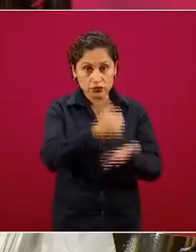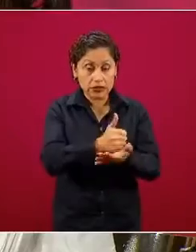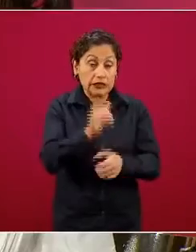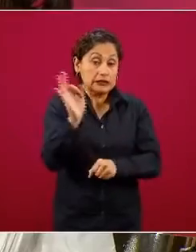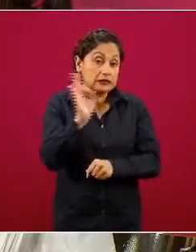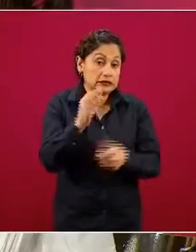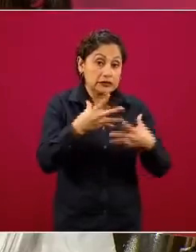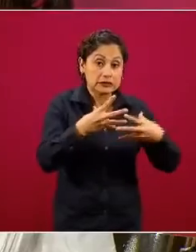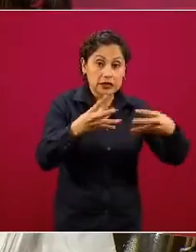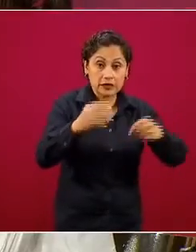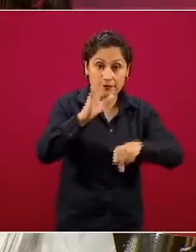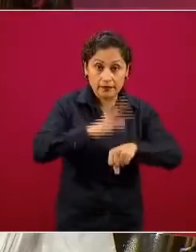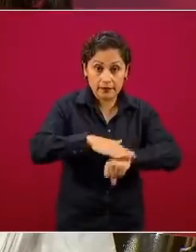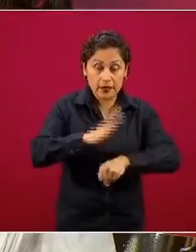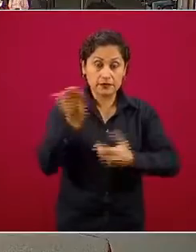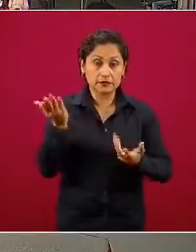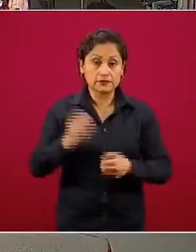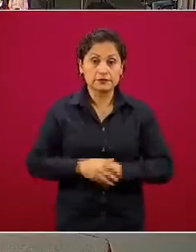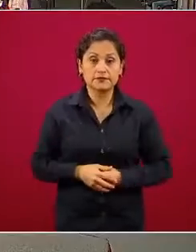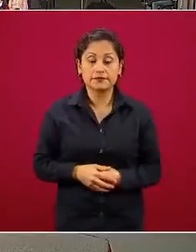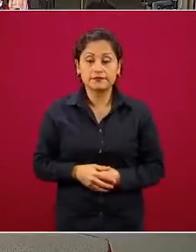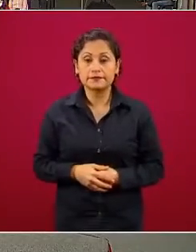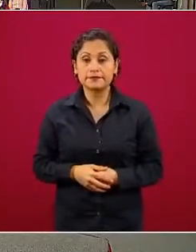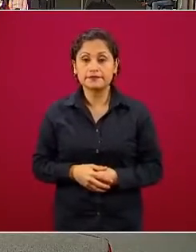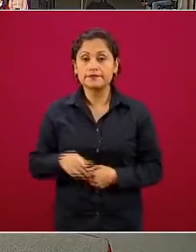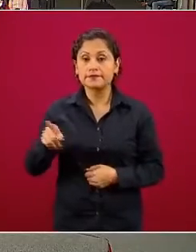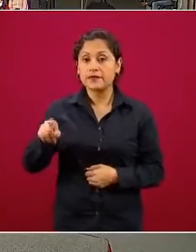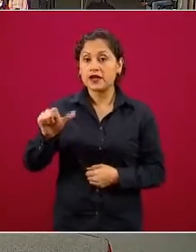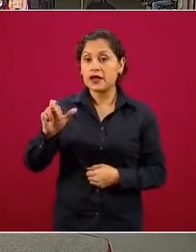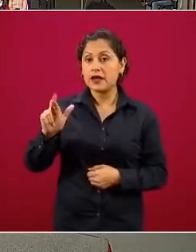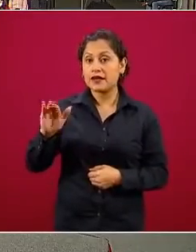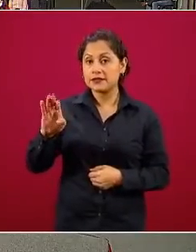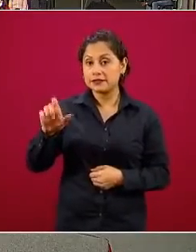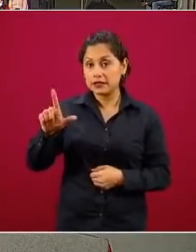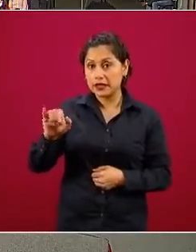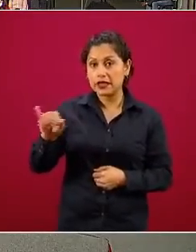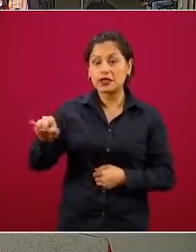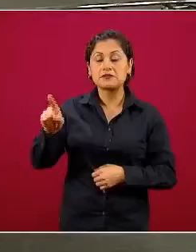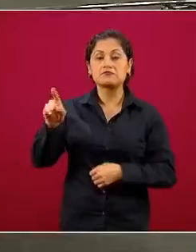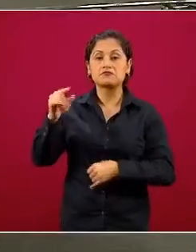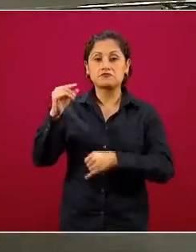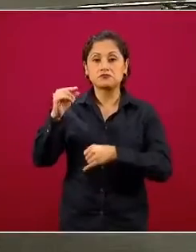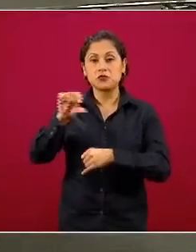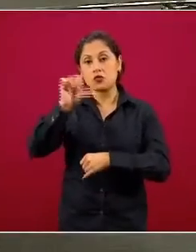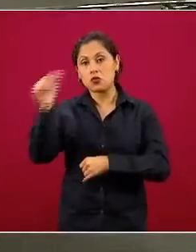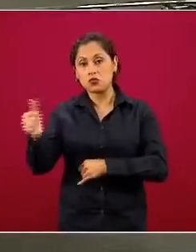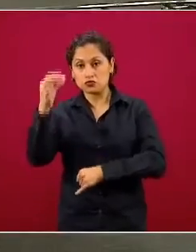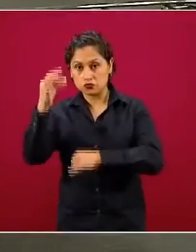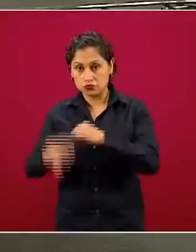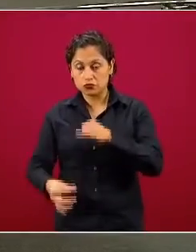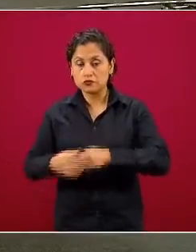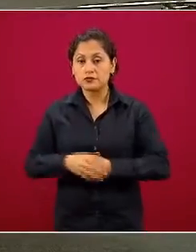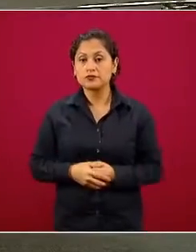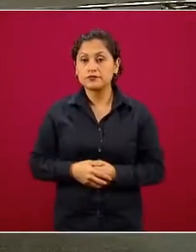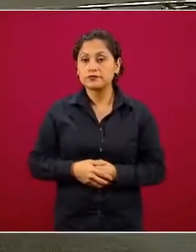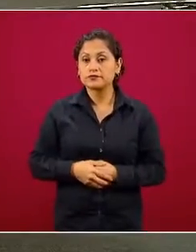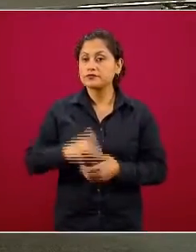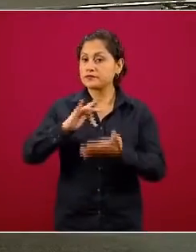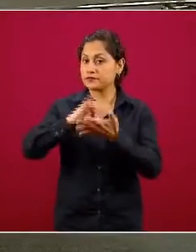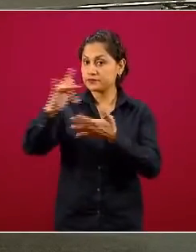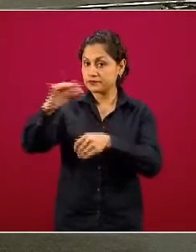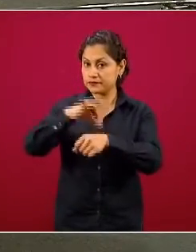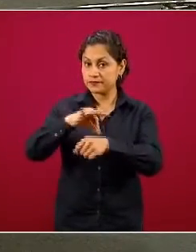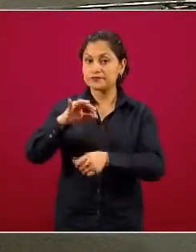este grado de necesidad. Gracias. Araceli, por favor, creo que va a ser la penúltima y usted la última. Ay, rápidamente, gracias,